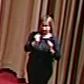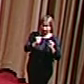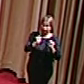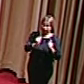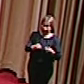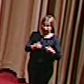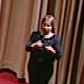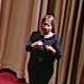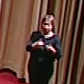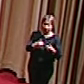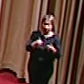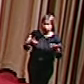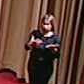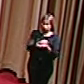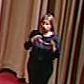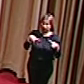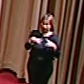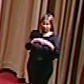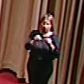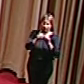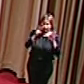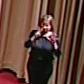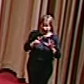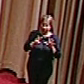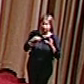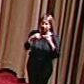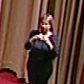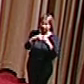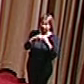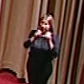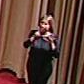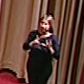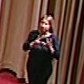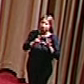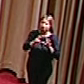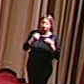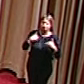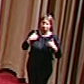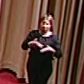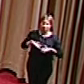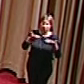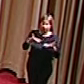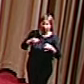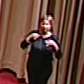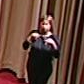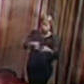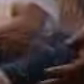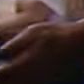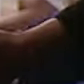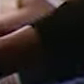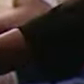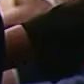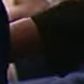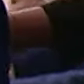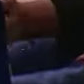de comenzar, todo el equipo de la Televisión Municipal Granadina de TG7 dispuesto a servirles como siempre,